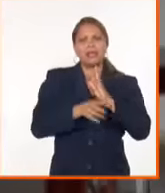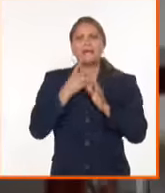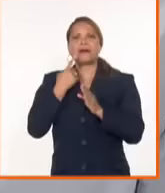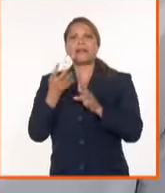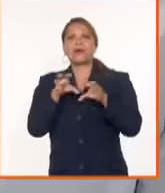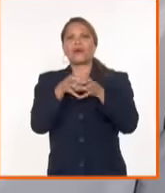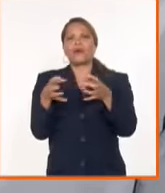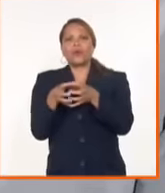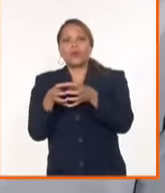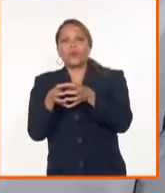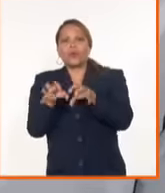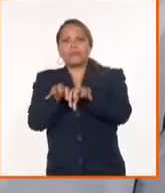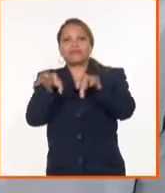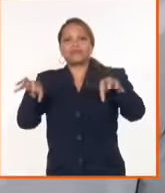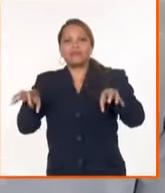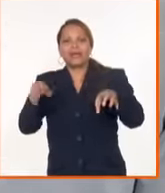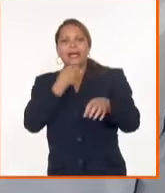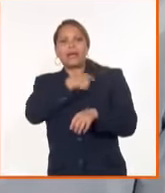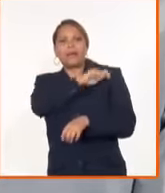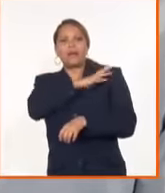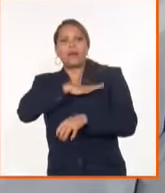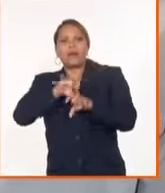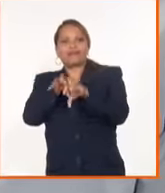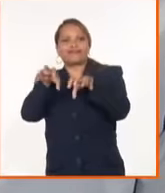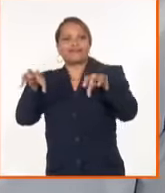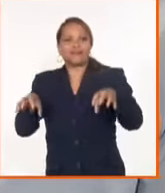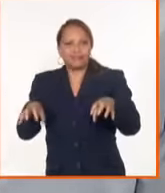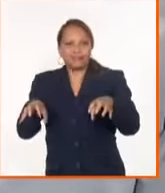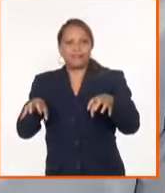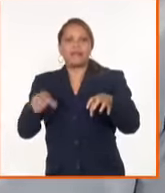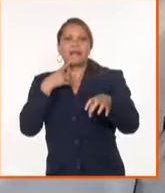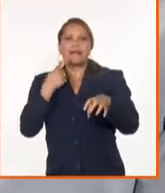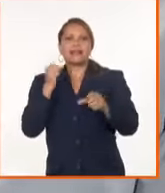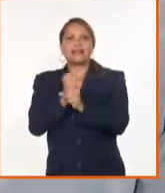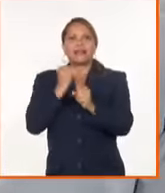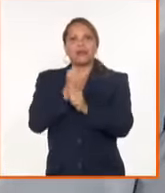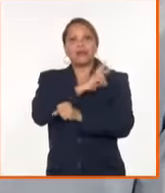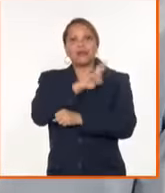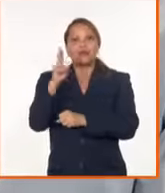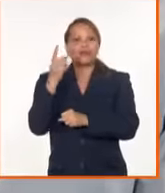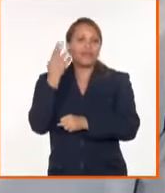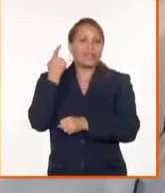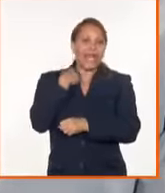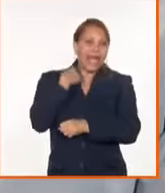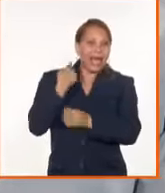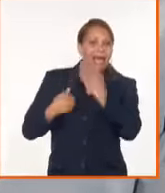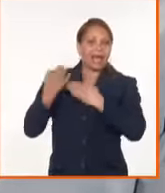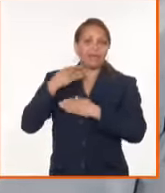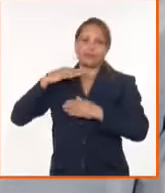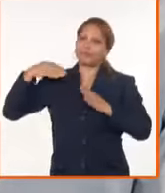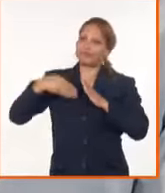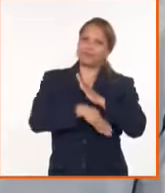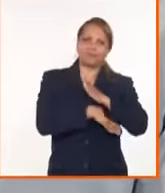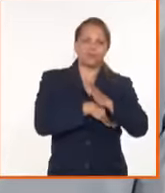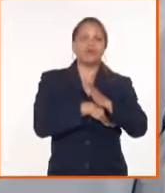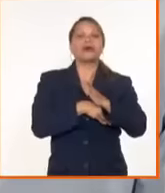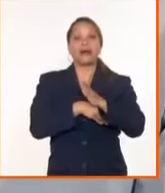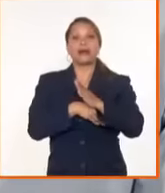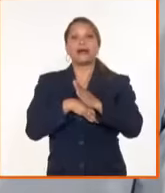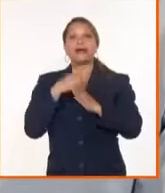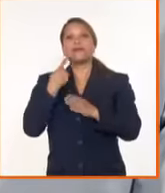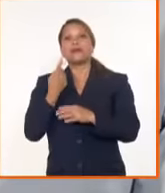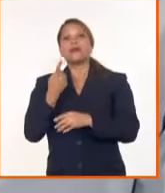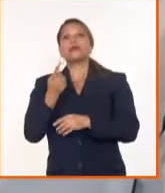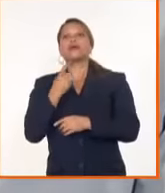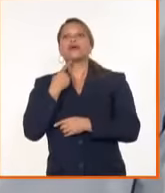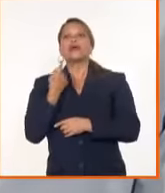dirección y pueblo, para negar la obra de la revolución. Y eso está expresado en la persecución financiera,